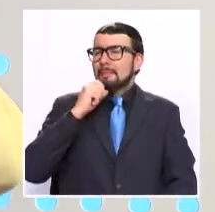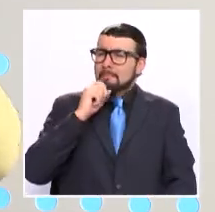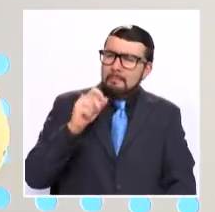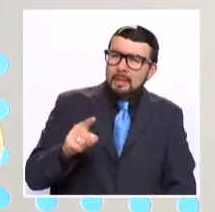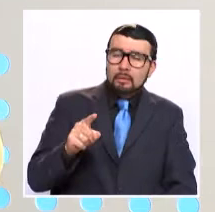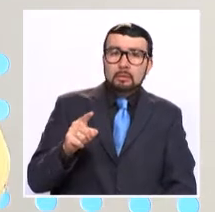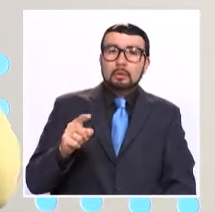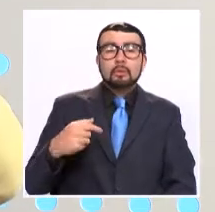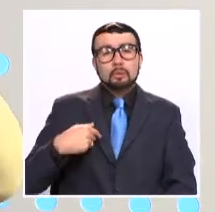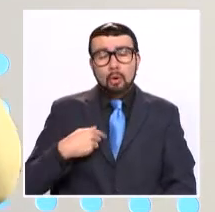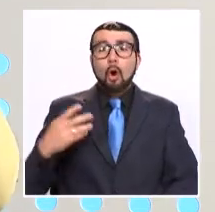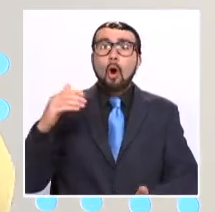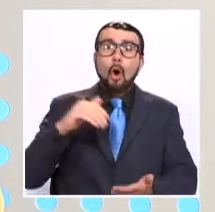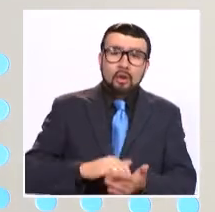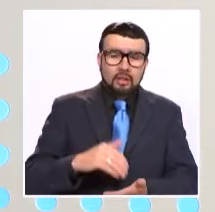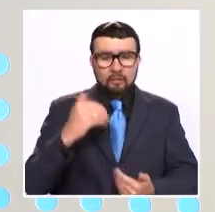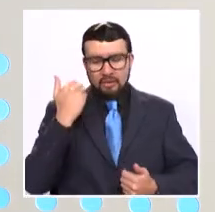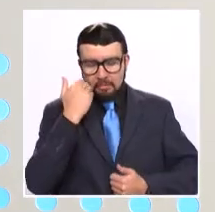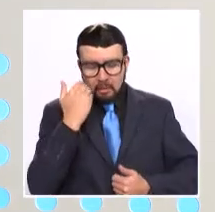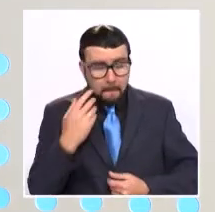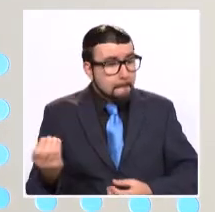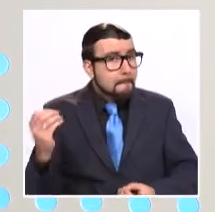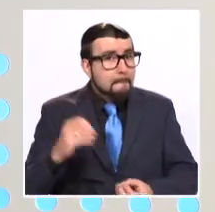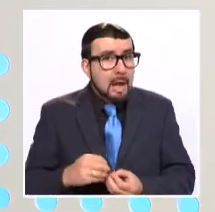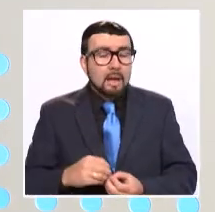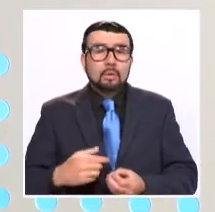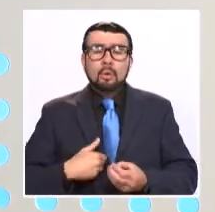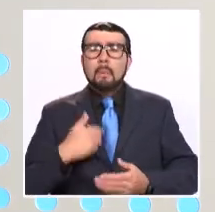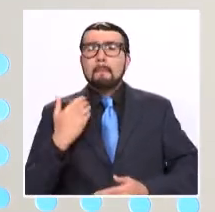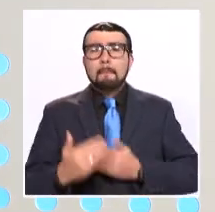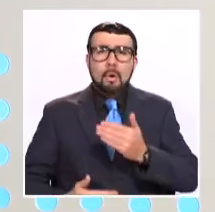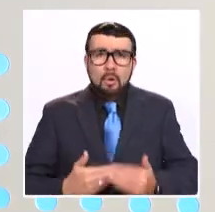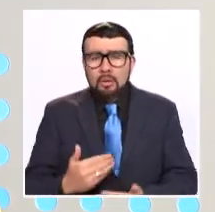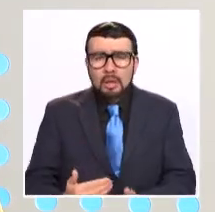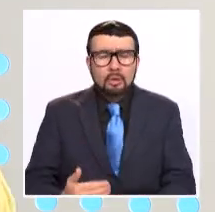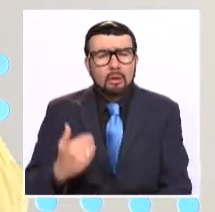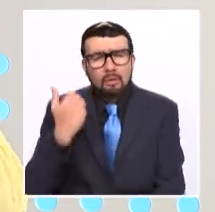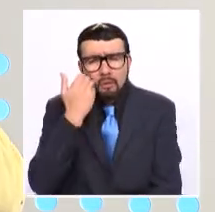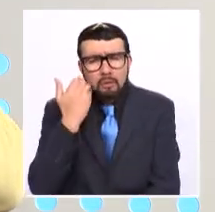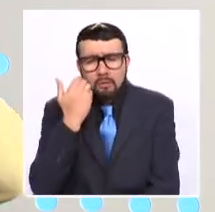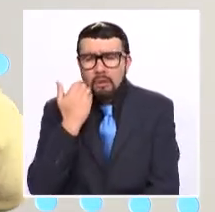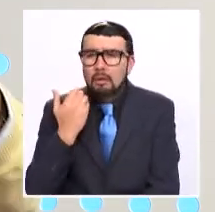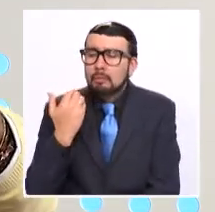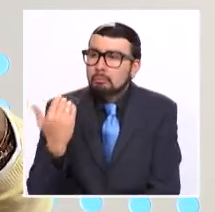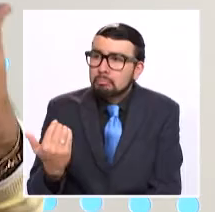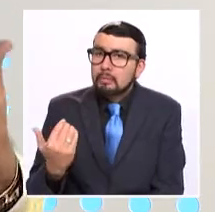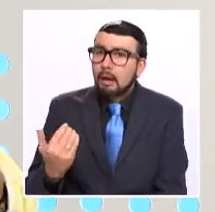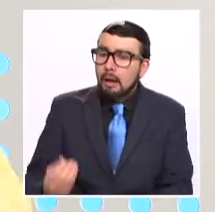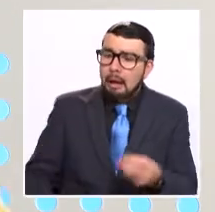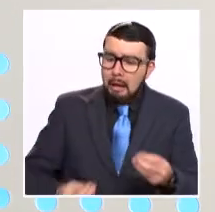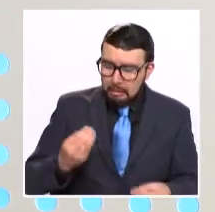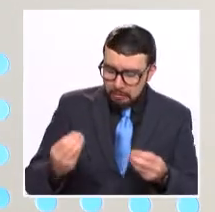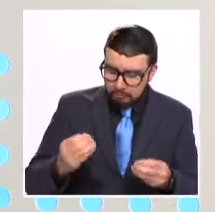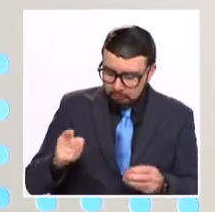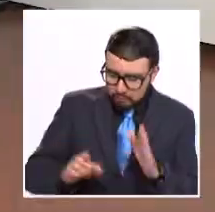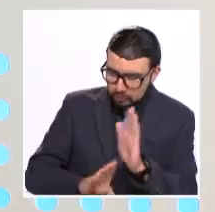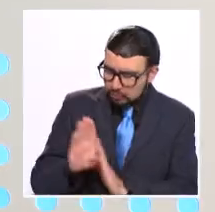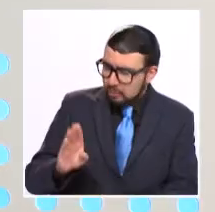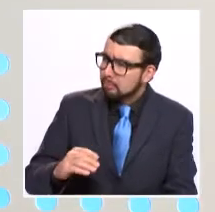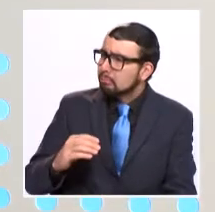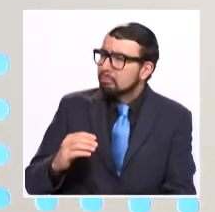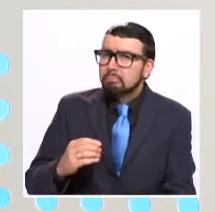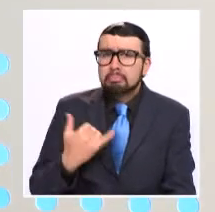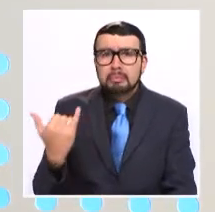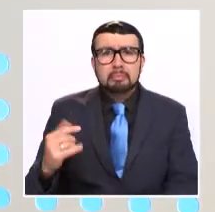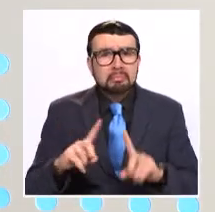tuve una recaída terrible, hice un proceso respiratorio grave y demás. ¿Qué se ha avanzado con el tema de la influenza,